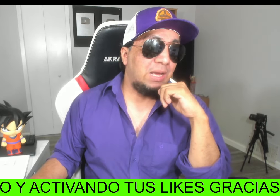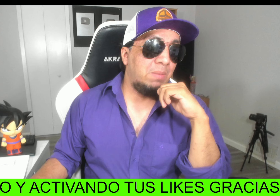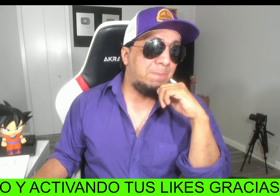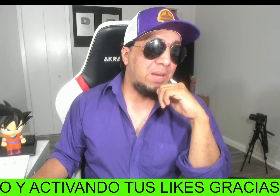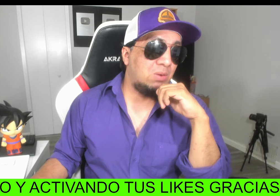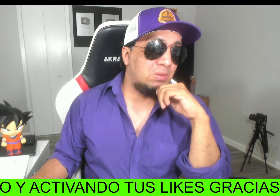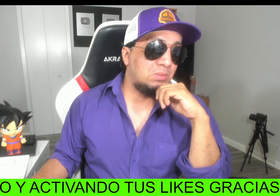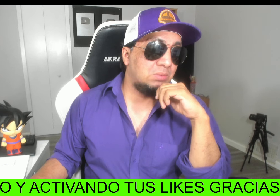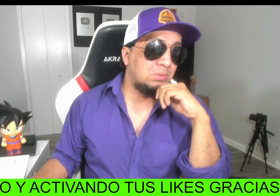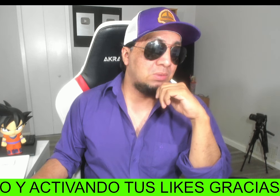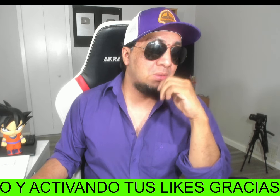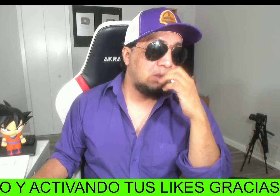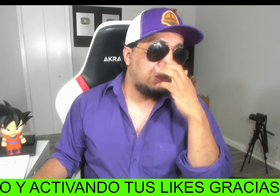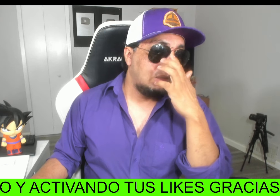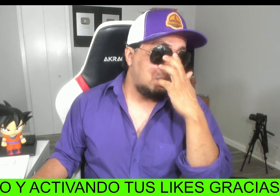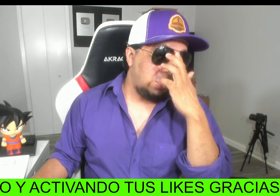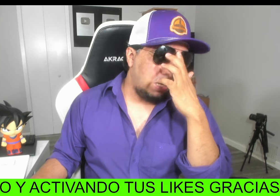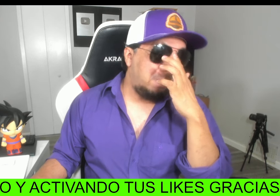poner